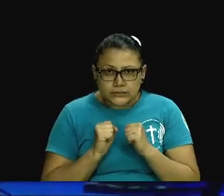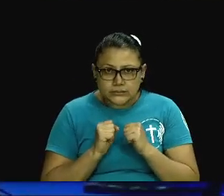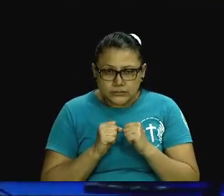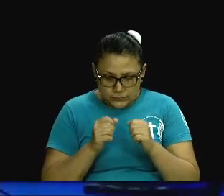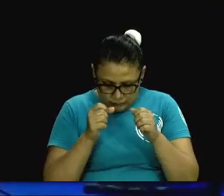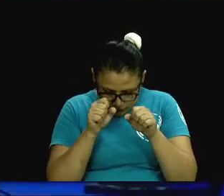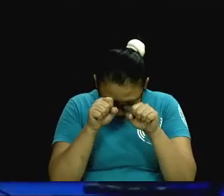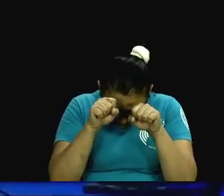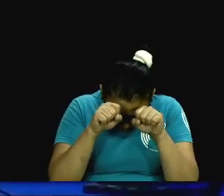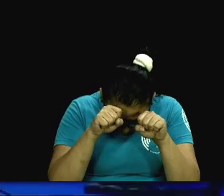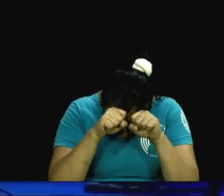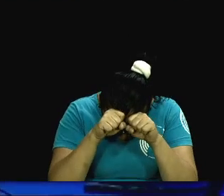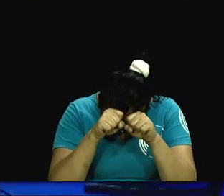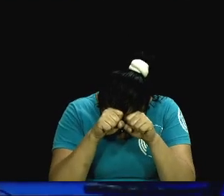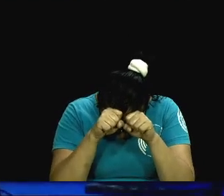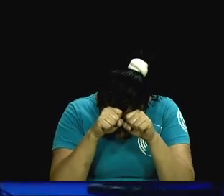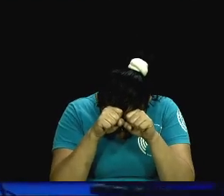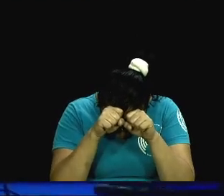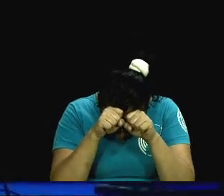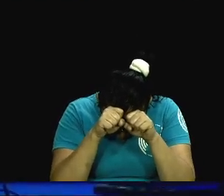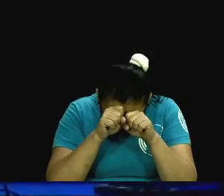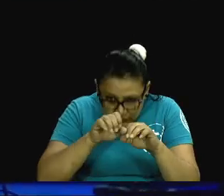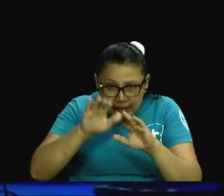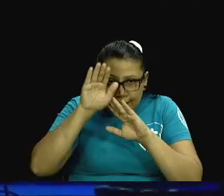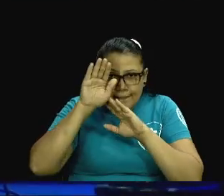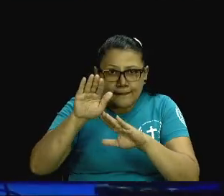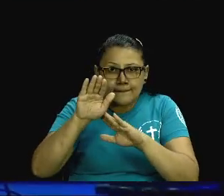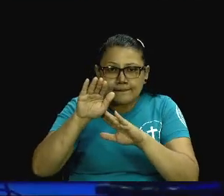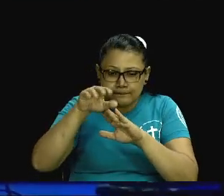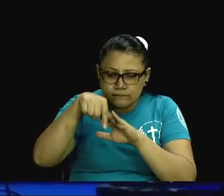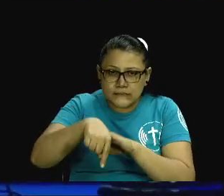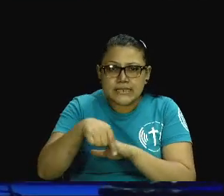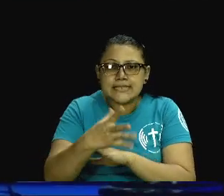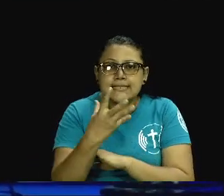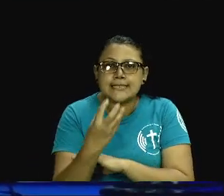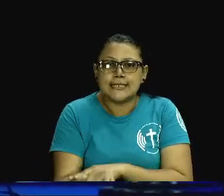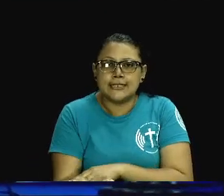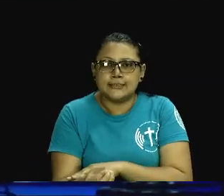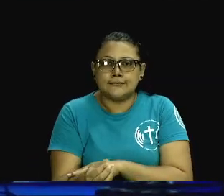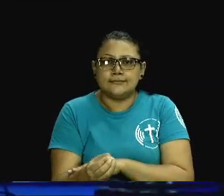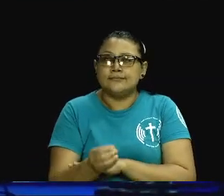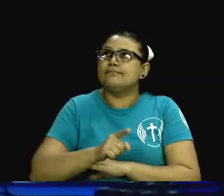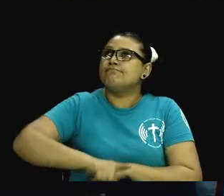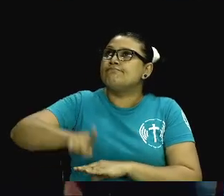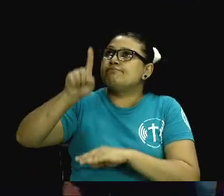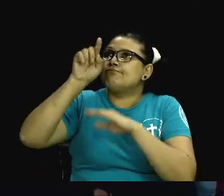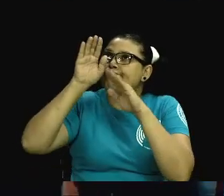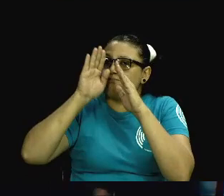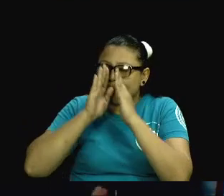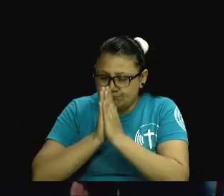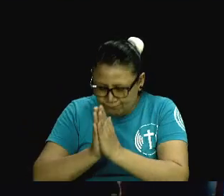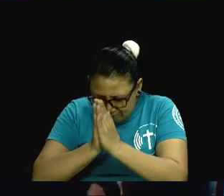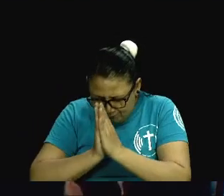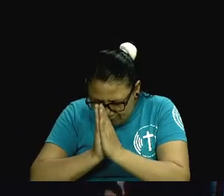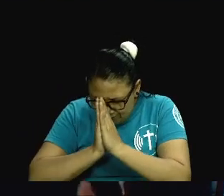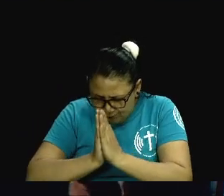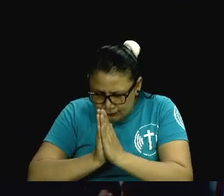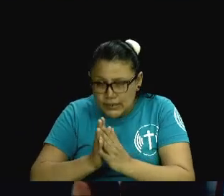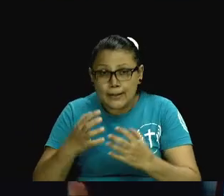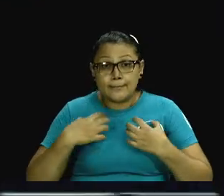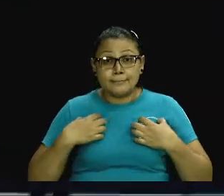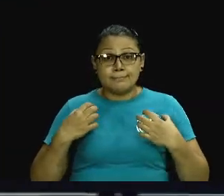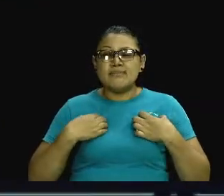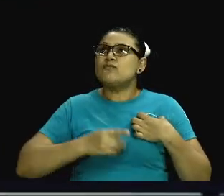rodillas y le dediques el día de tu venta a dios porque él es el dios vivo gloria a dios